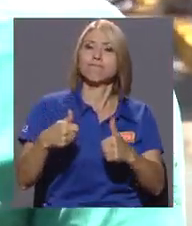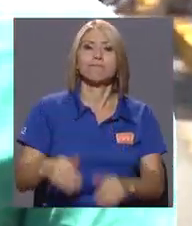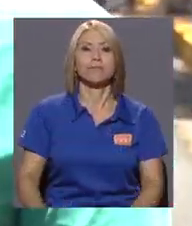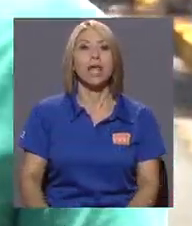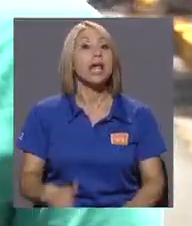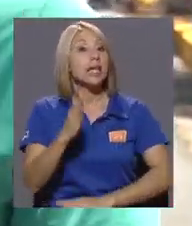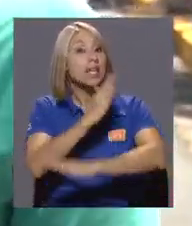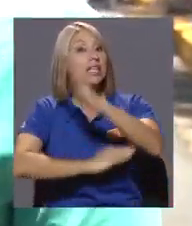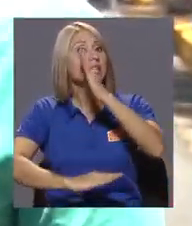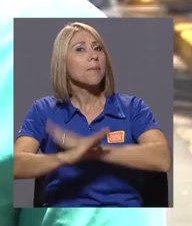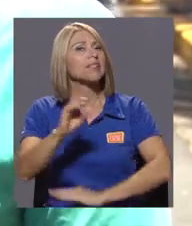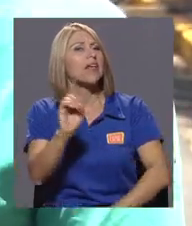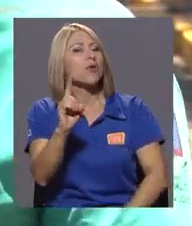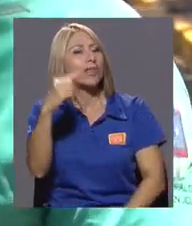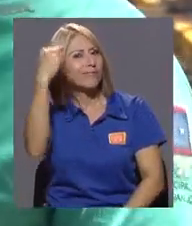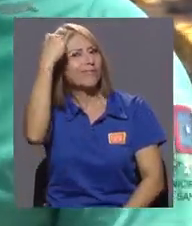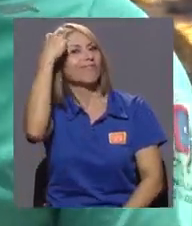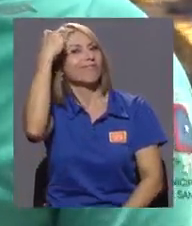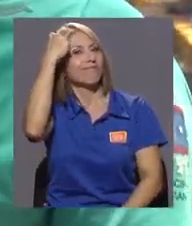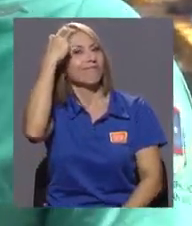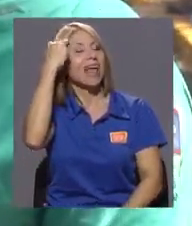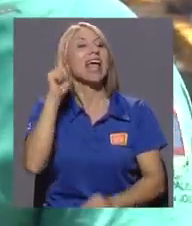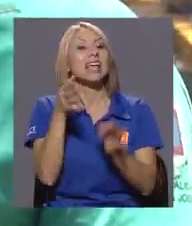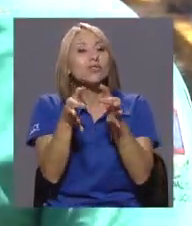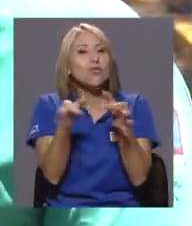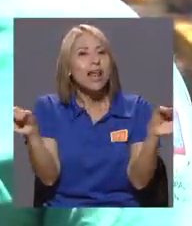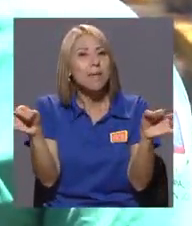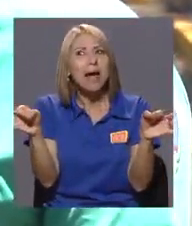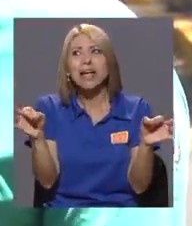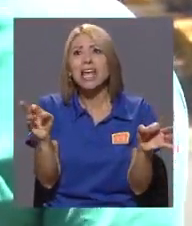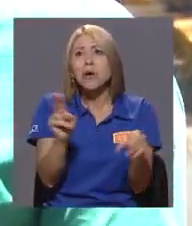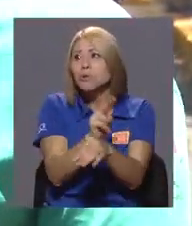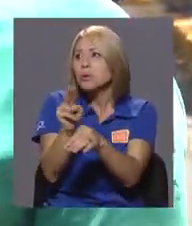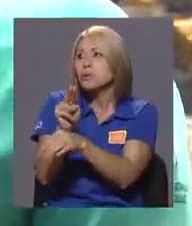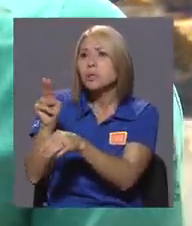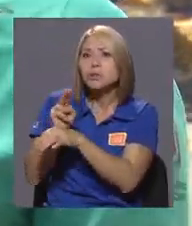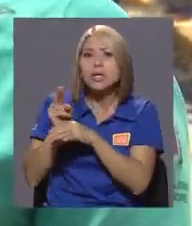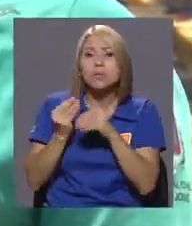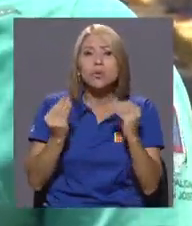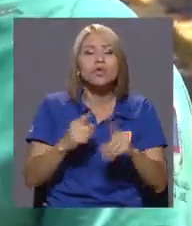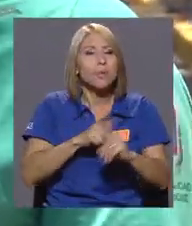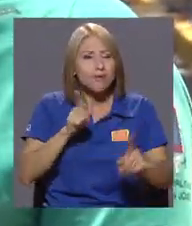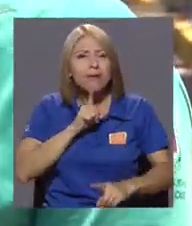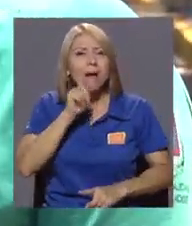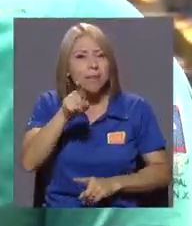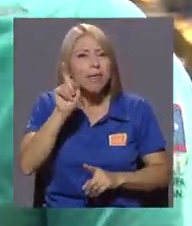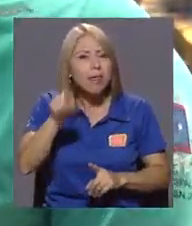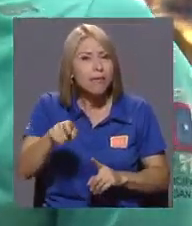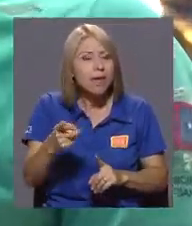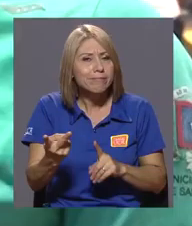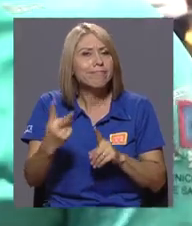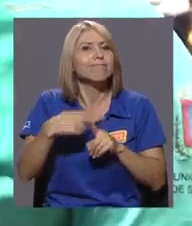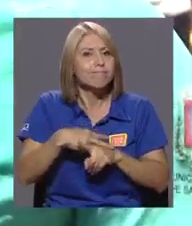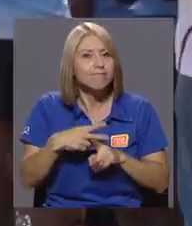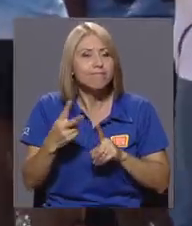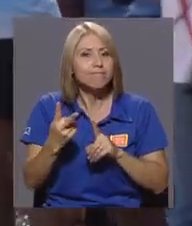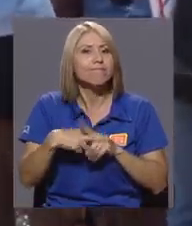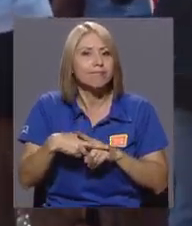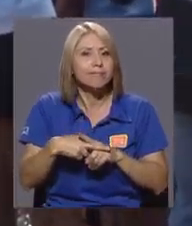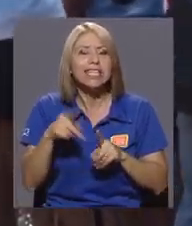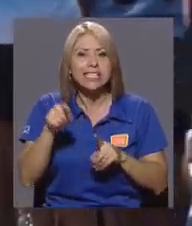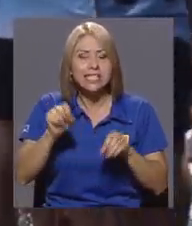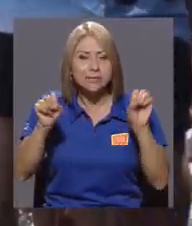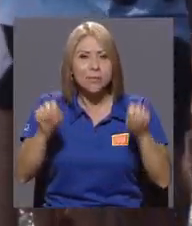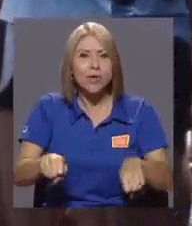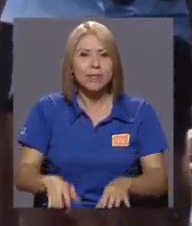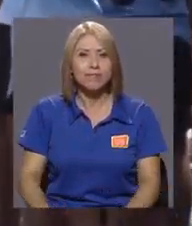la discapacidad está en la mente, es un lema que todo mundo usa, pero creo que hay que ponerlo a practicar porque sí se